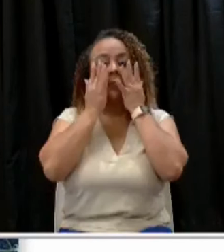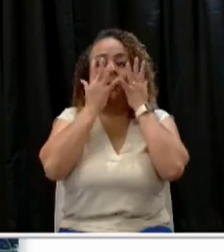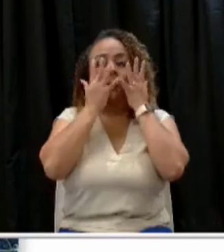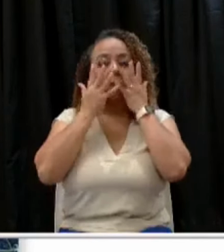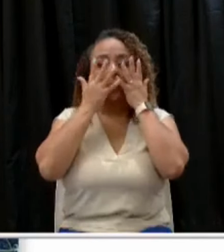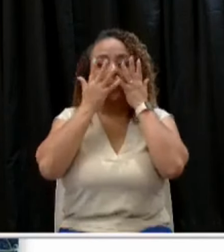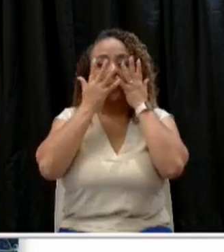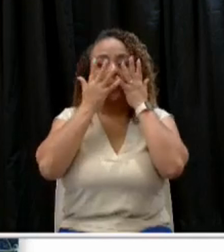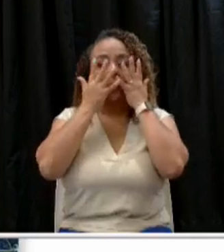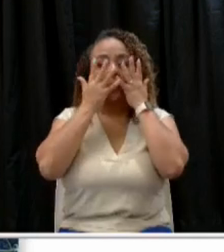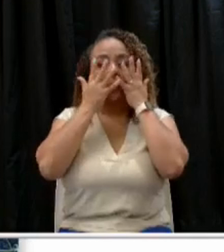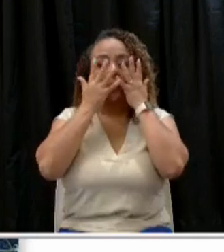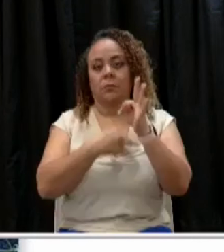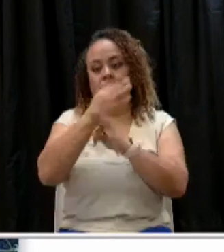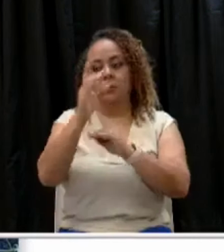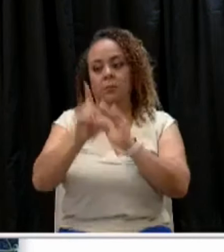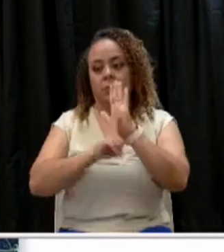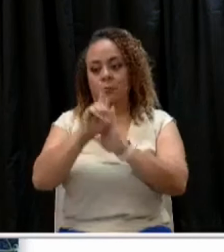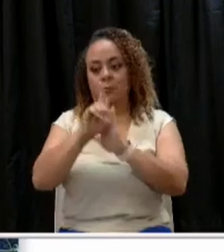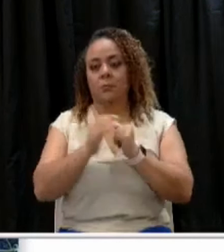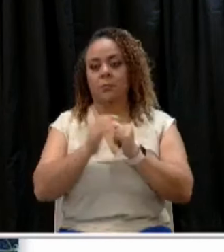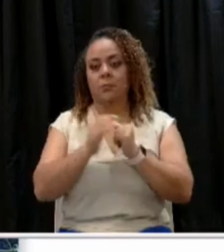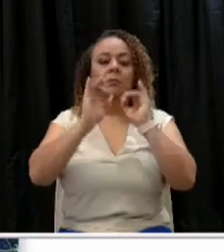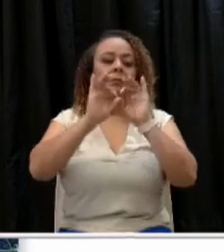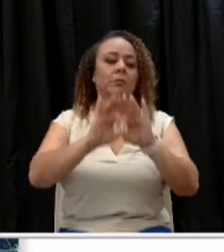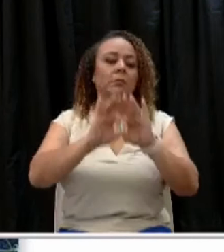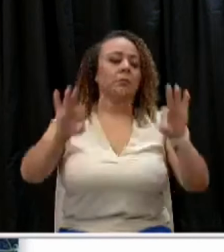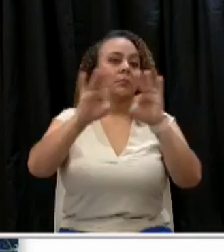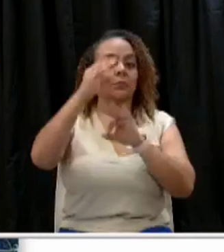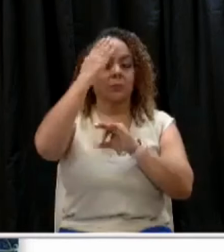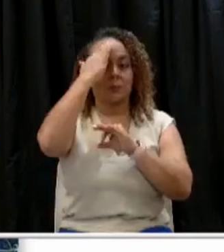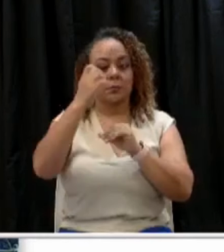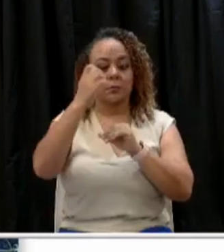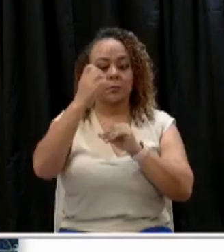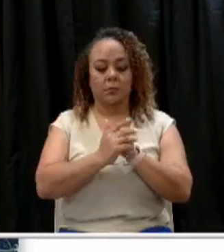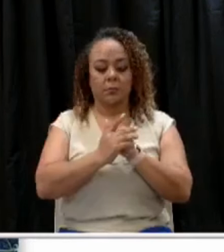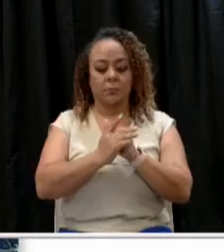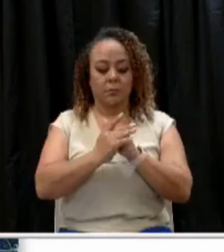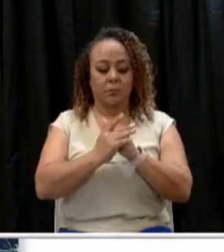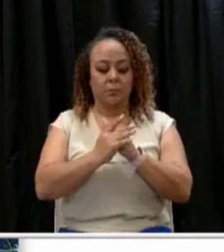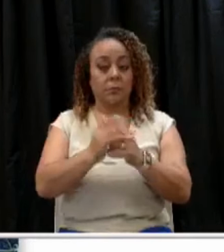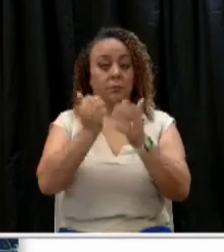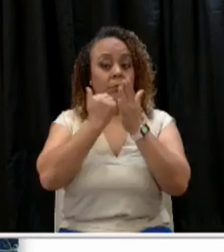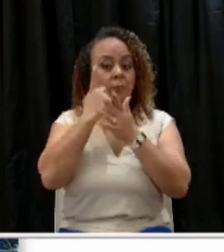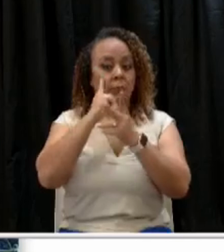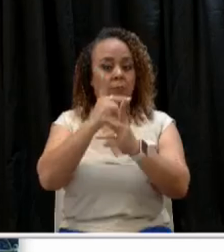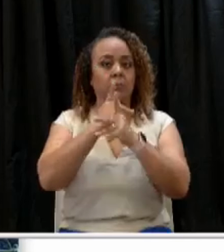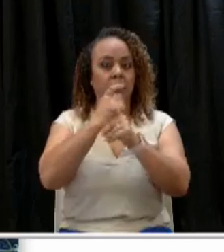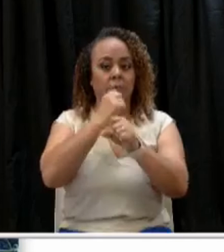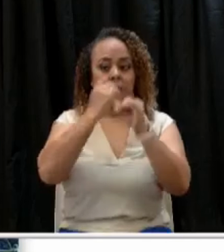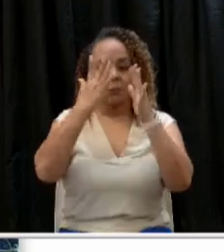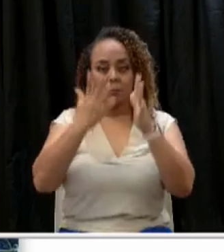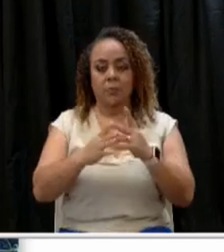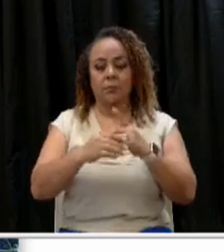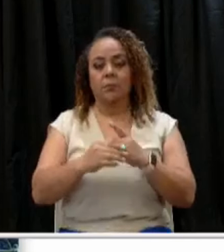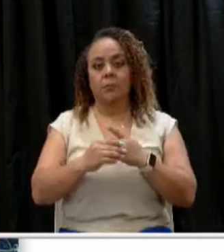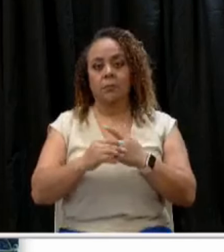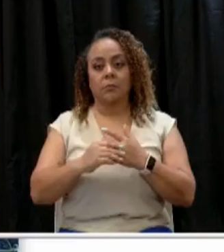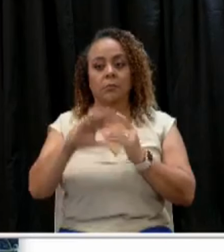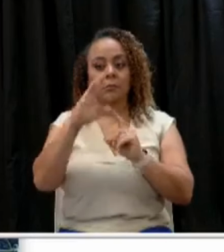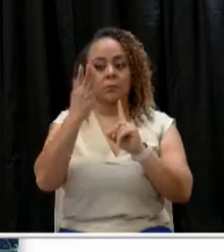tipo de desarrollos son fundamentales porque ayudan a proteger al trabajador, por ejemplo, radiaciones